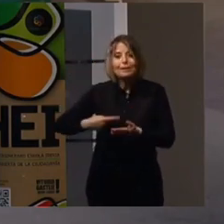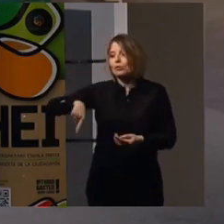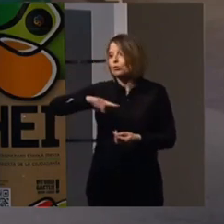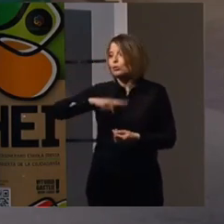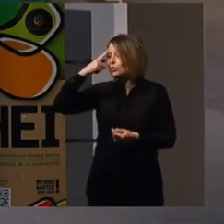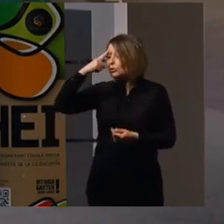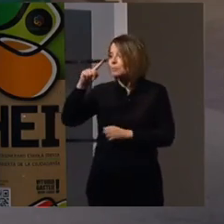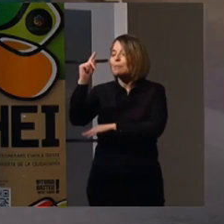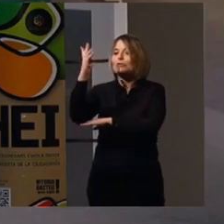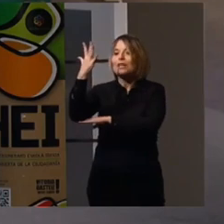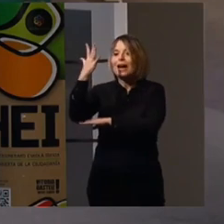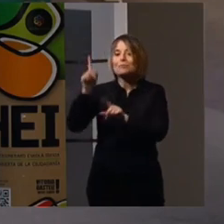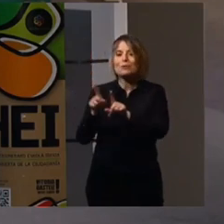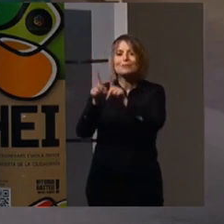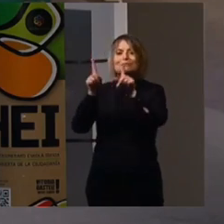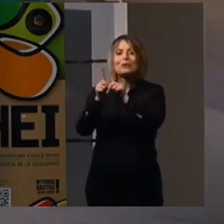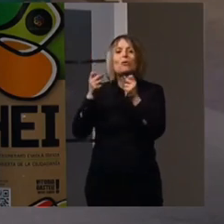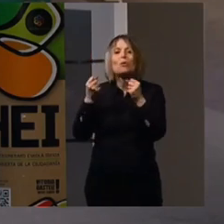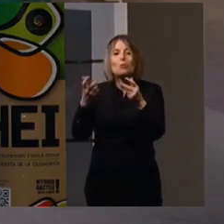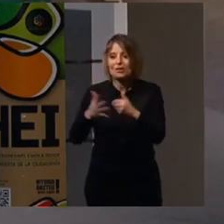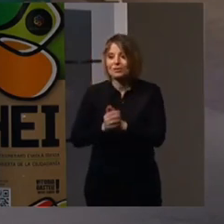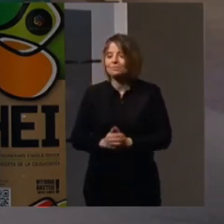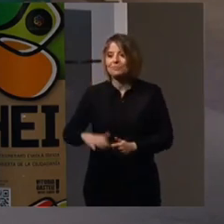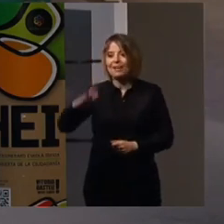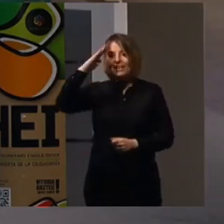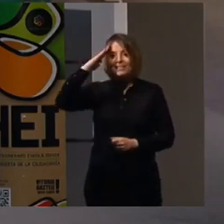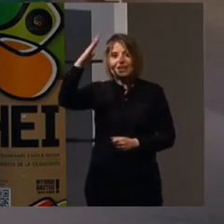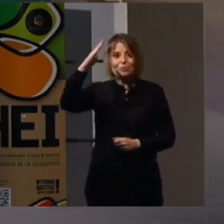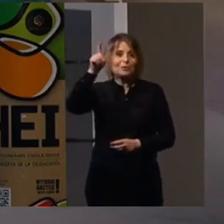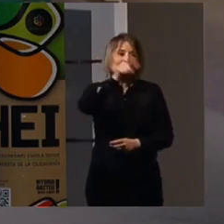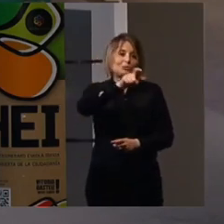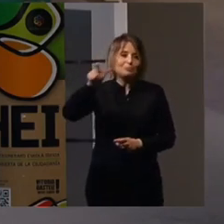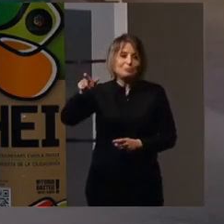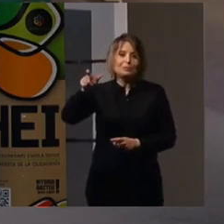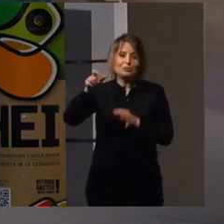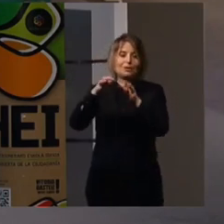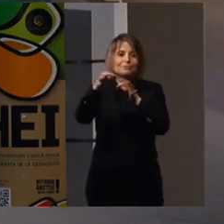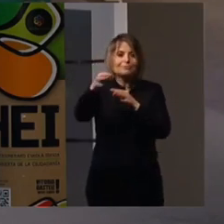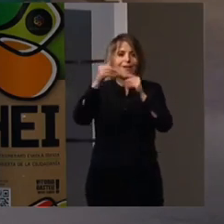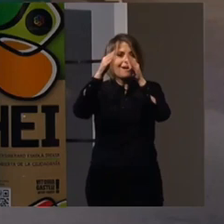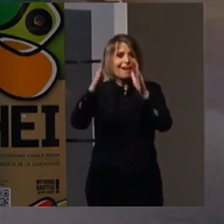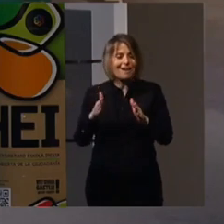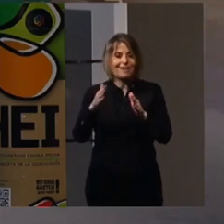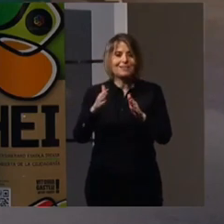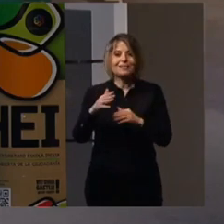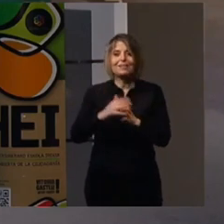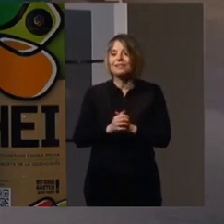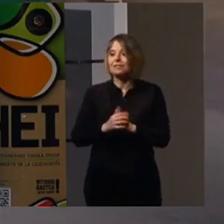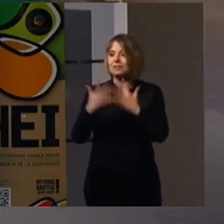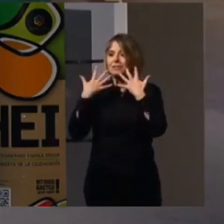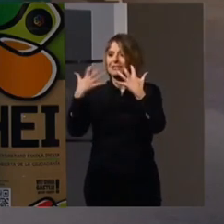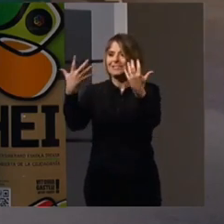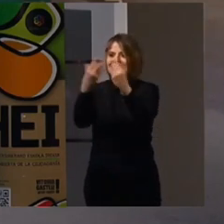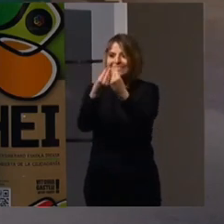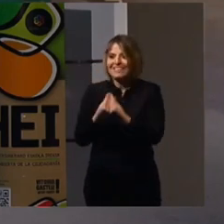sepamos cuántos árboles tenemos que plantar. Saludamos a quienes nos estáis siguiendo en casa a través del streaming, aparte de estar la